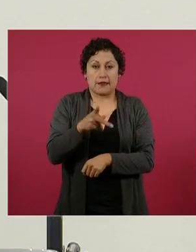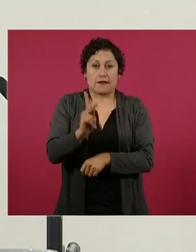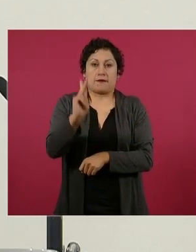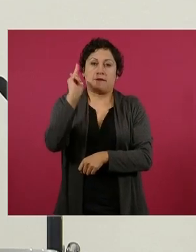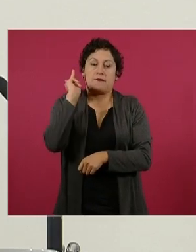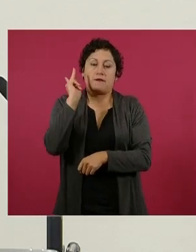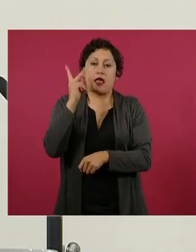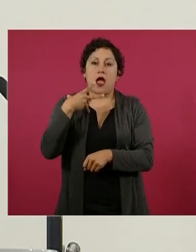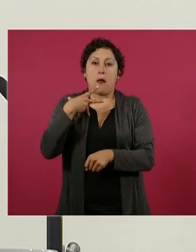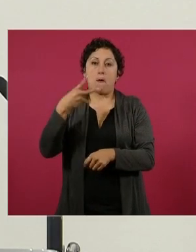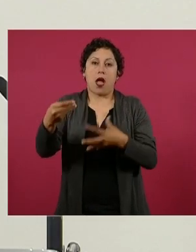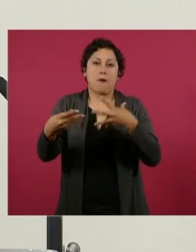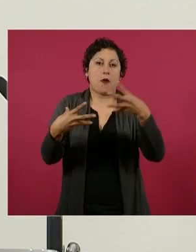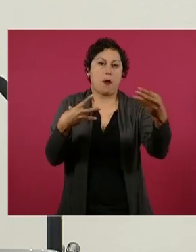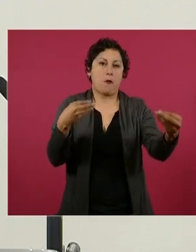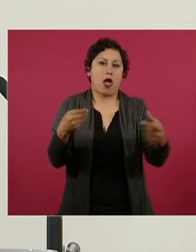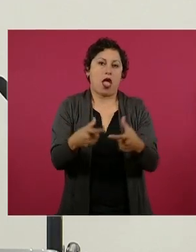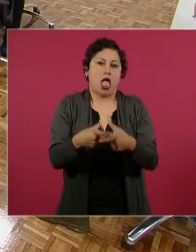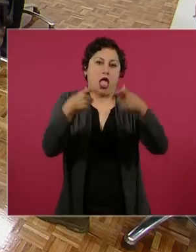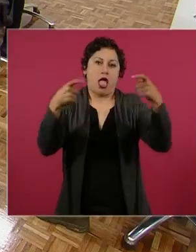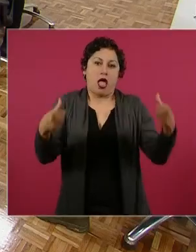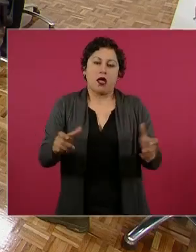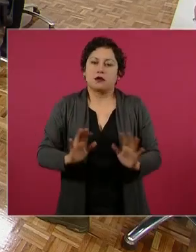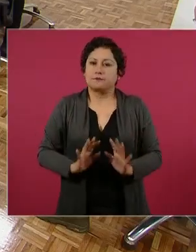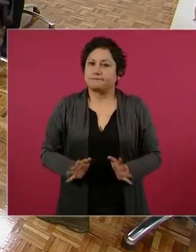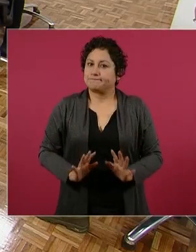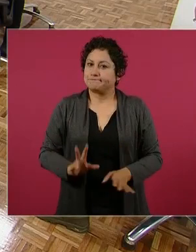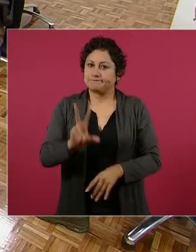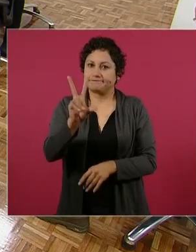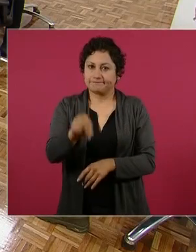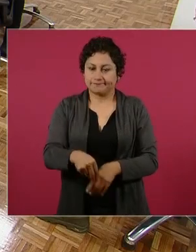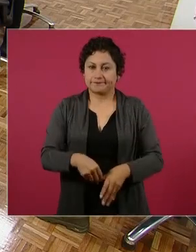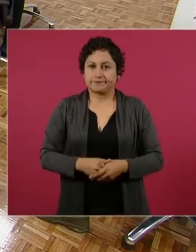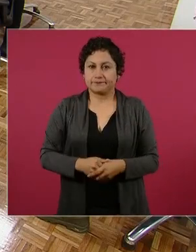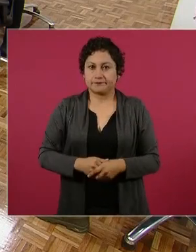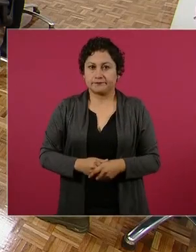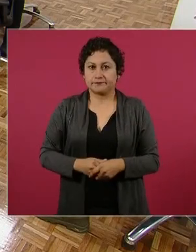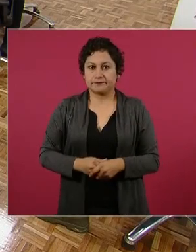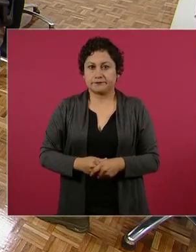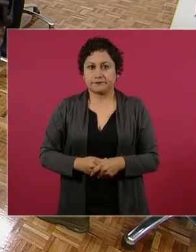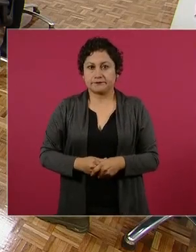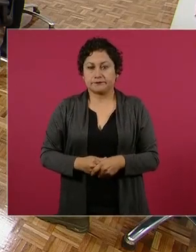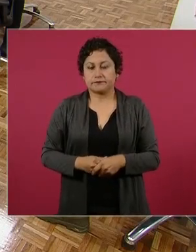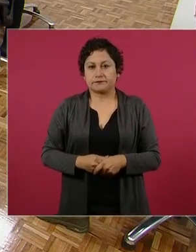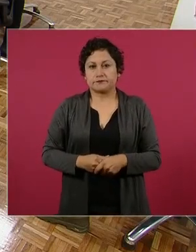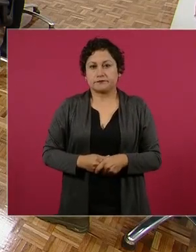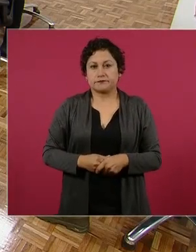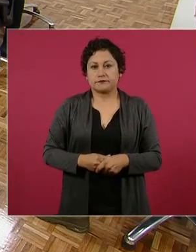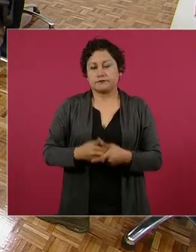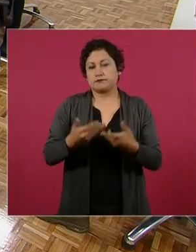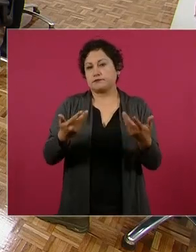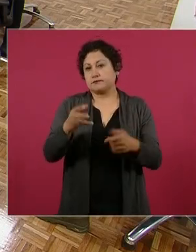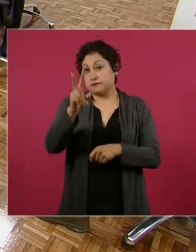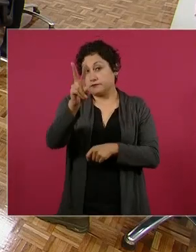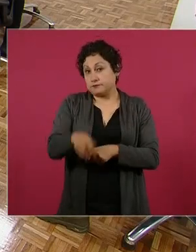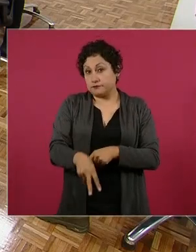mucho contagio y lo más importante que no es de la gravedad